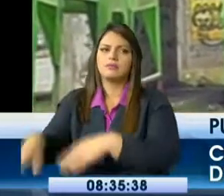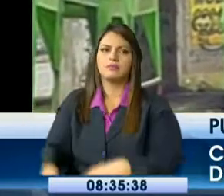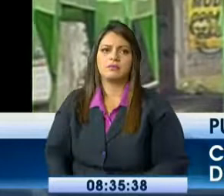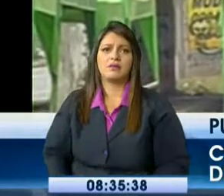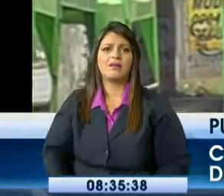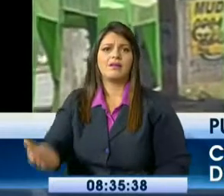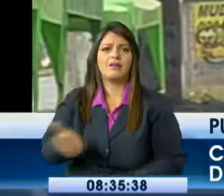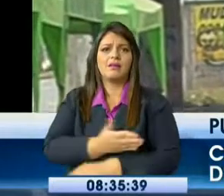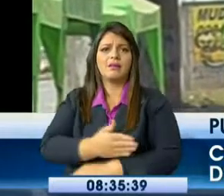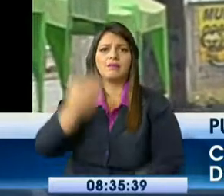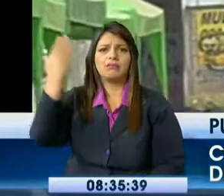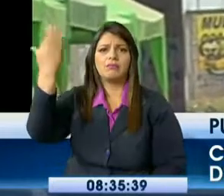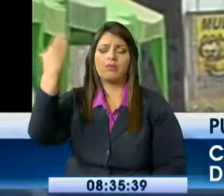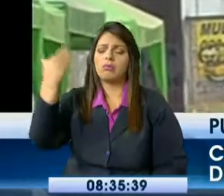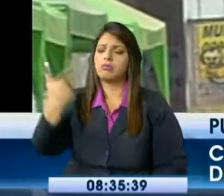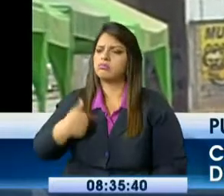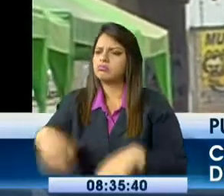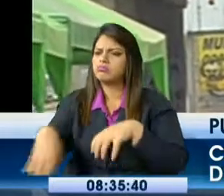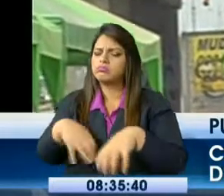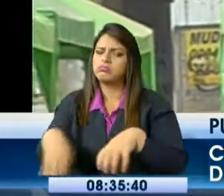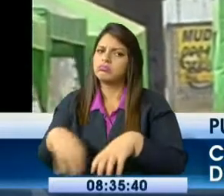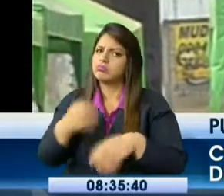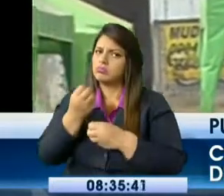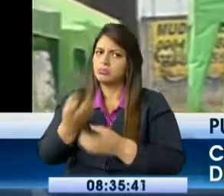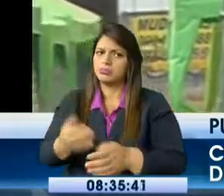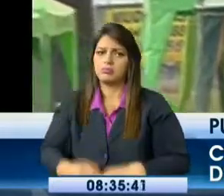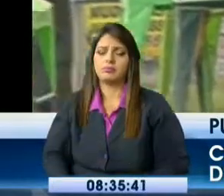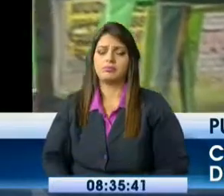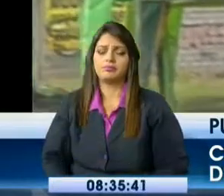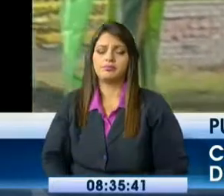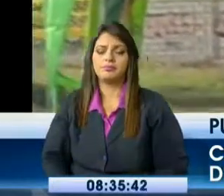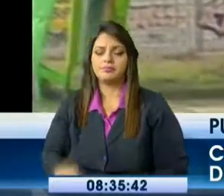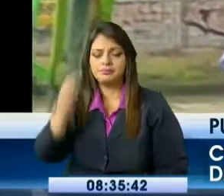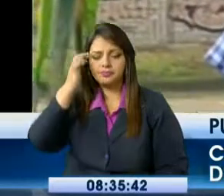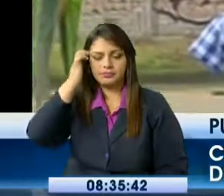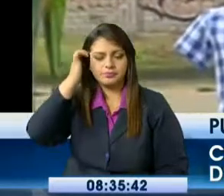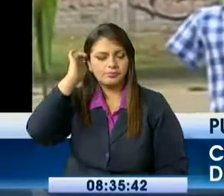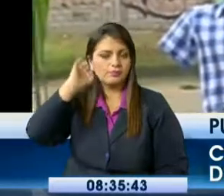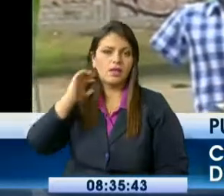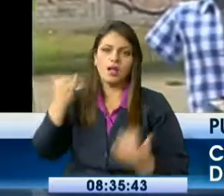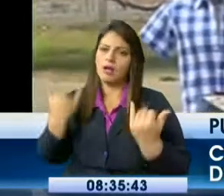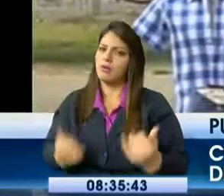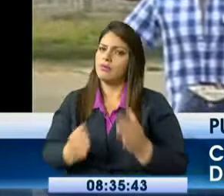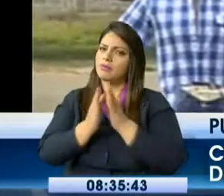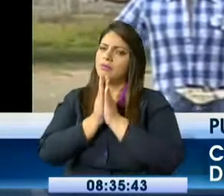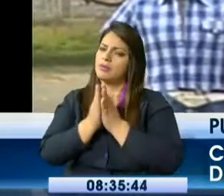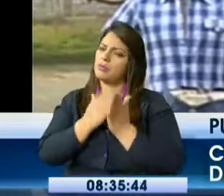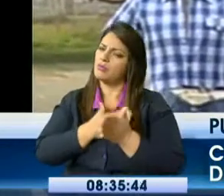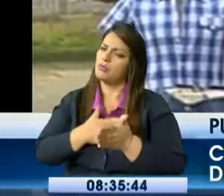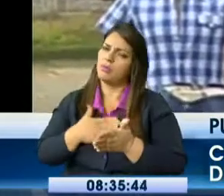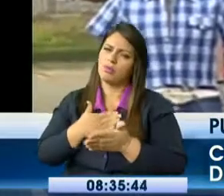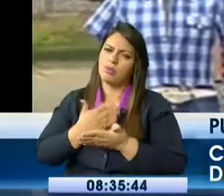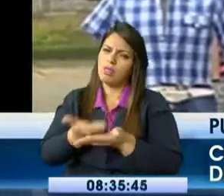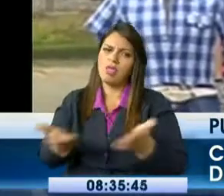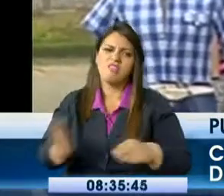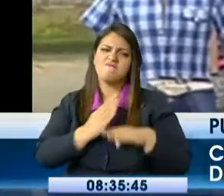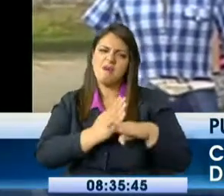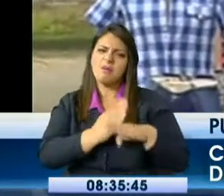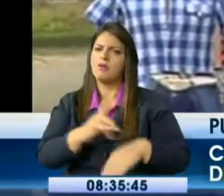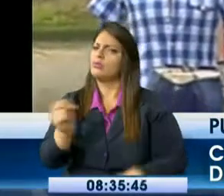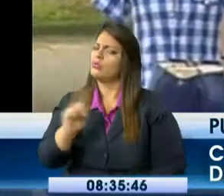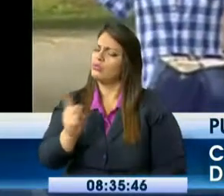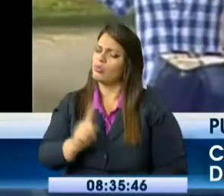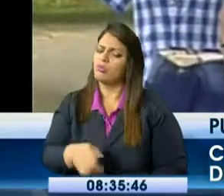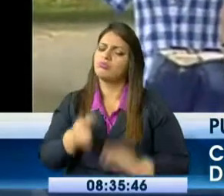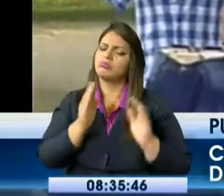años y no han gestionado su terreno. Ahora lo que estamos pidiendo es que colaboren con el desarrollo urbano y con el desarrollo del cantón